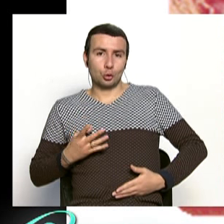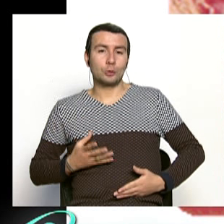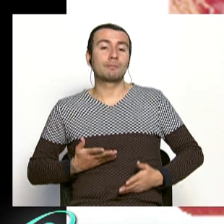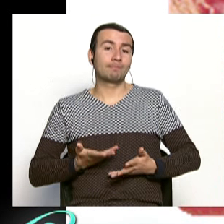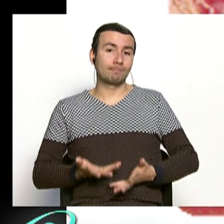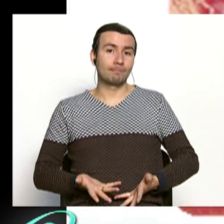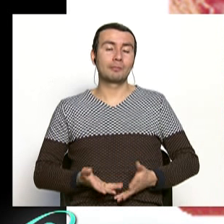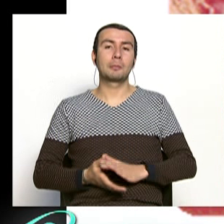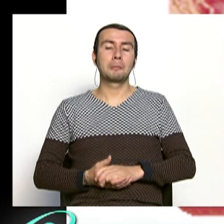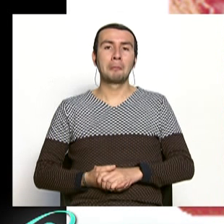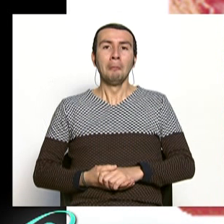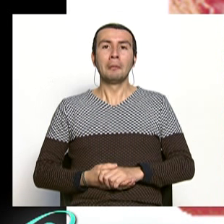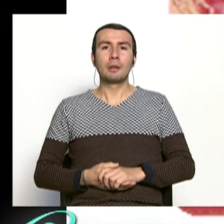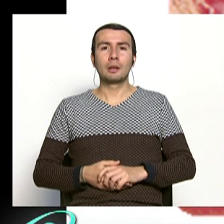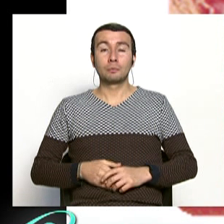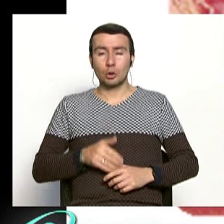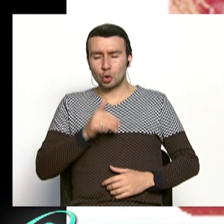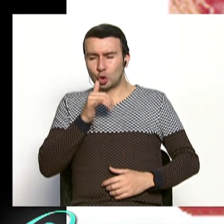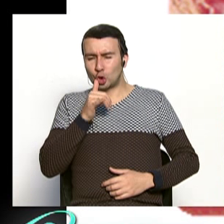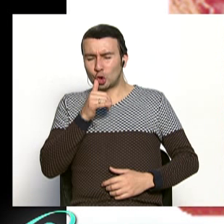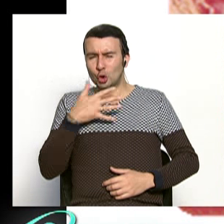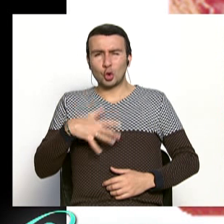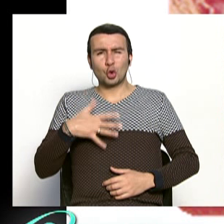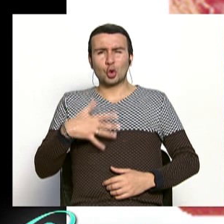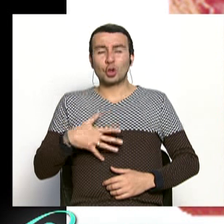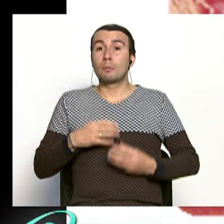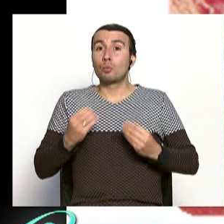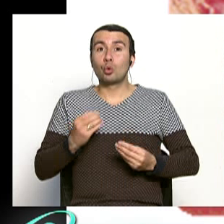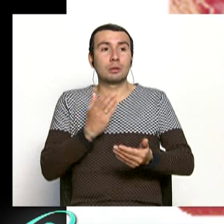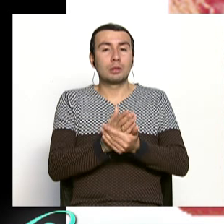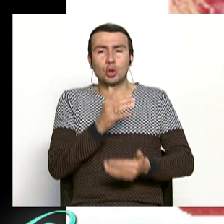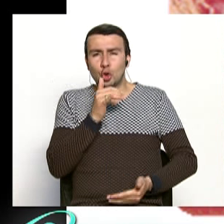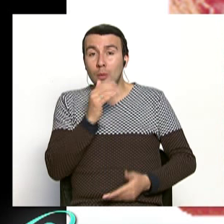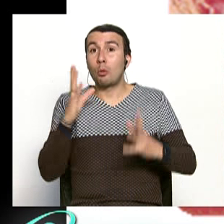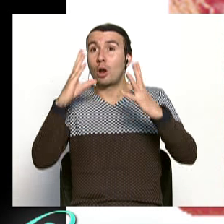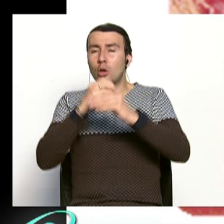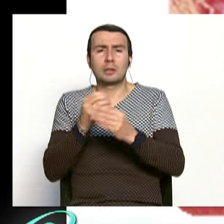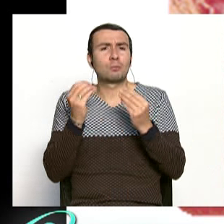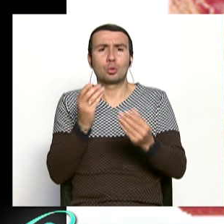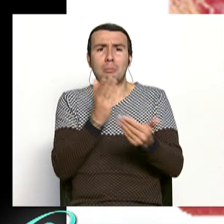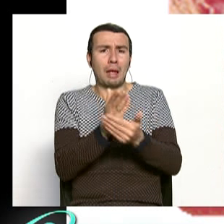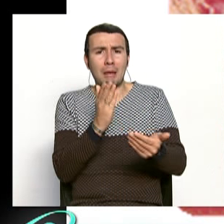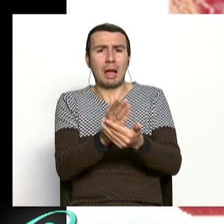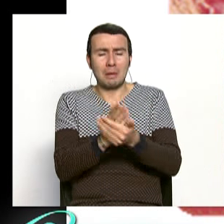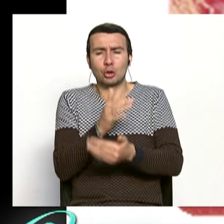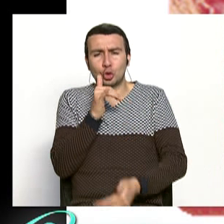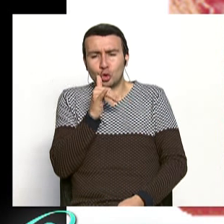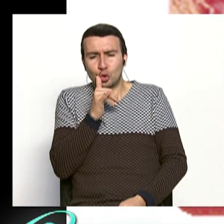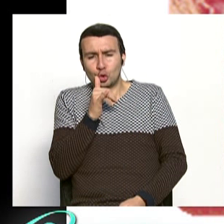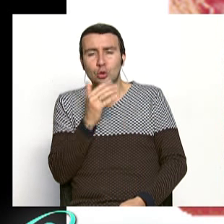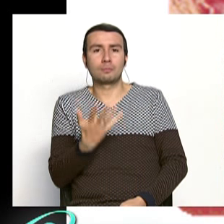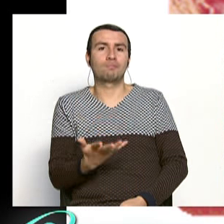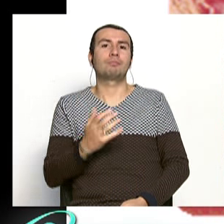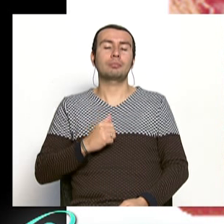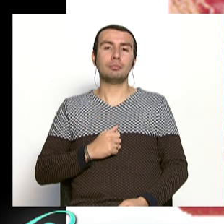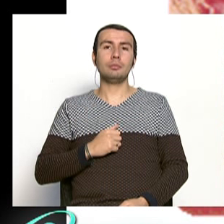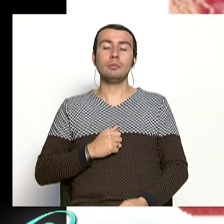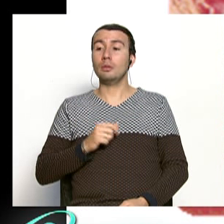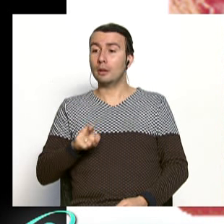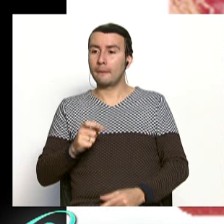de ardor para orinar orinadera necesidad de levantarse en las noches a orinar y es una condición que